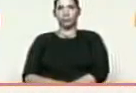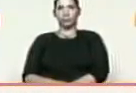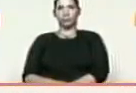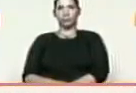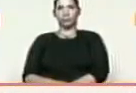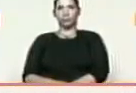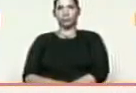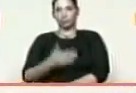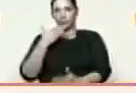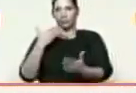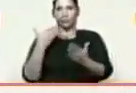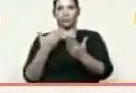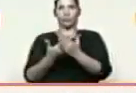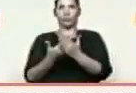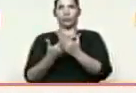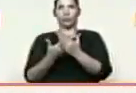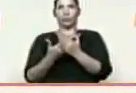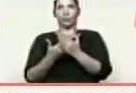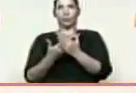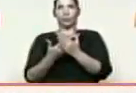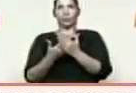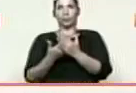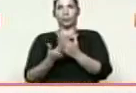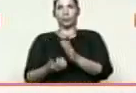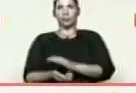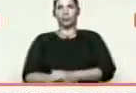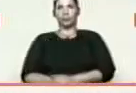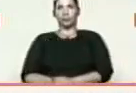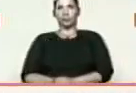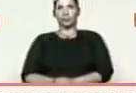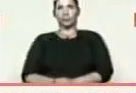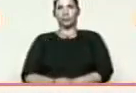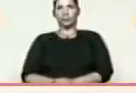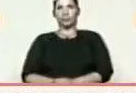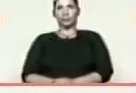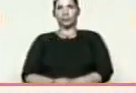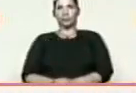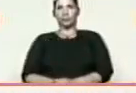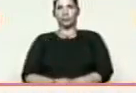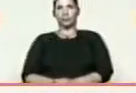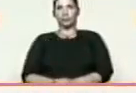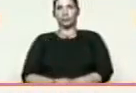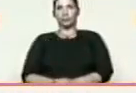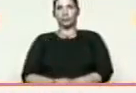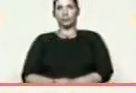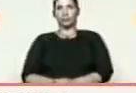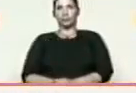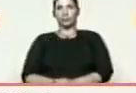Gracias, otra clase magistral.